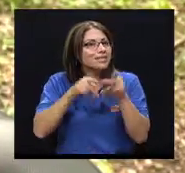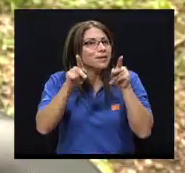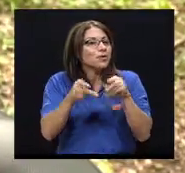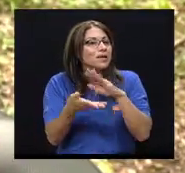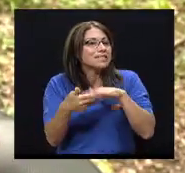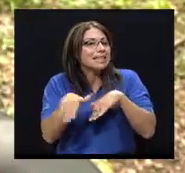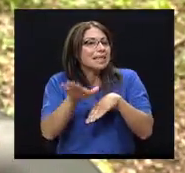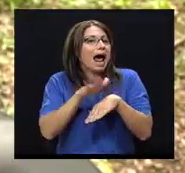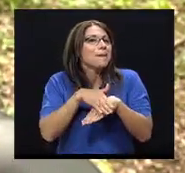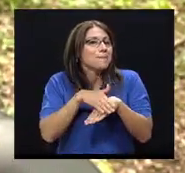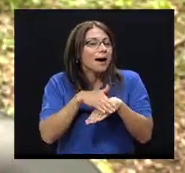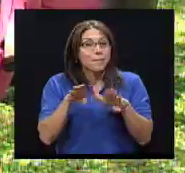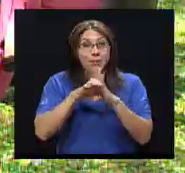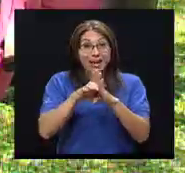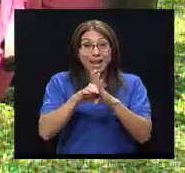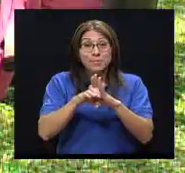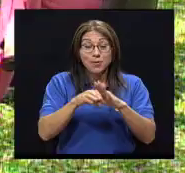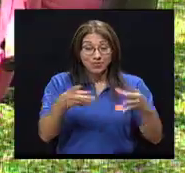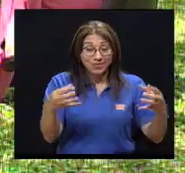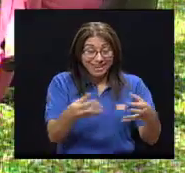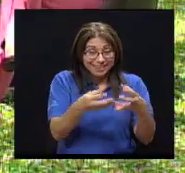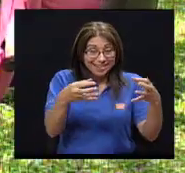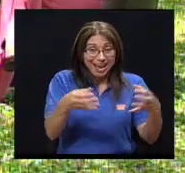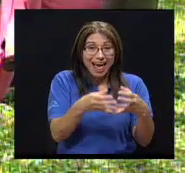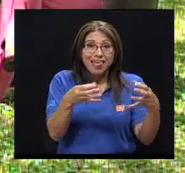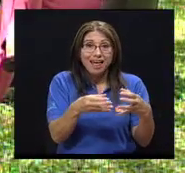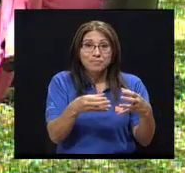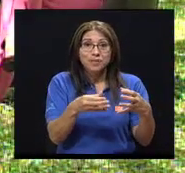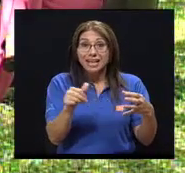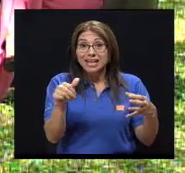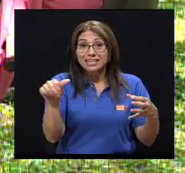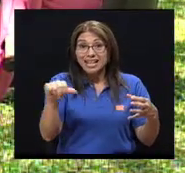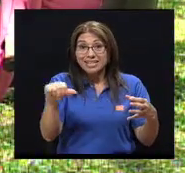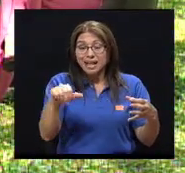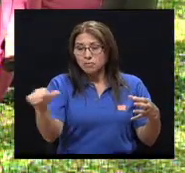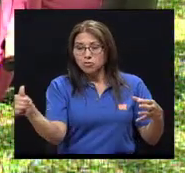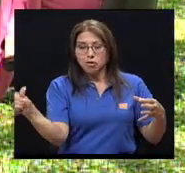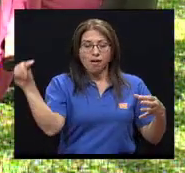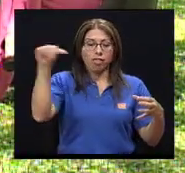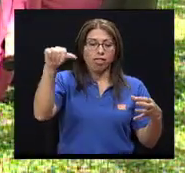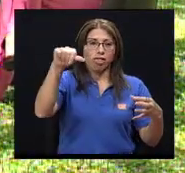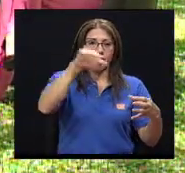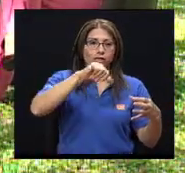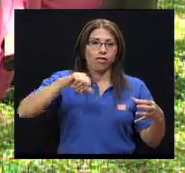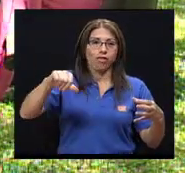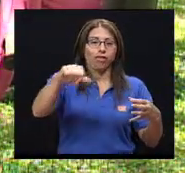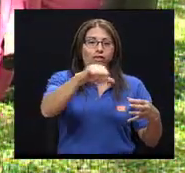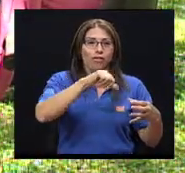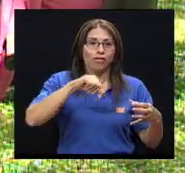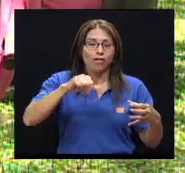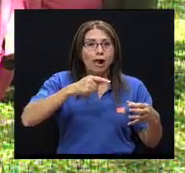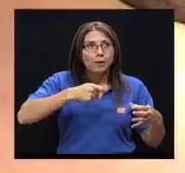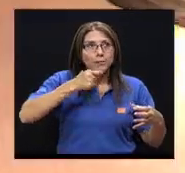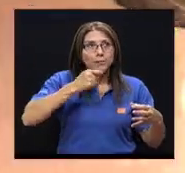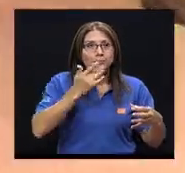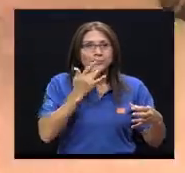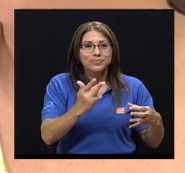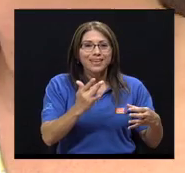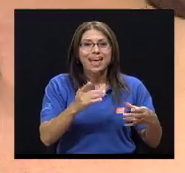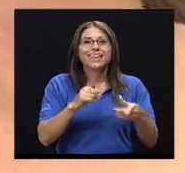trampa, ¿verdad? Con esto de los aderezos. Hay personas que todavía las ensaladas definitivamente no las toleran y tienen que ser con aderezos.